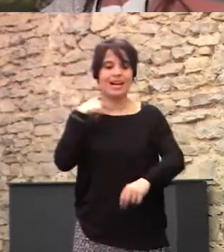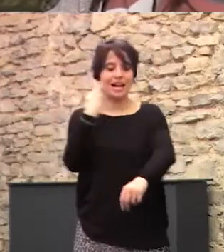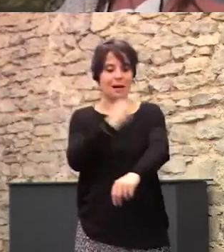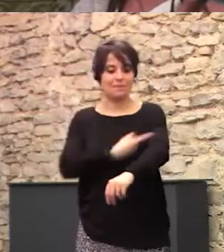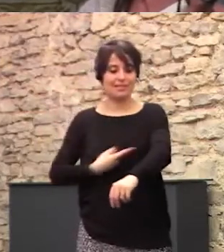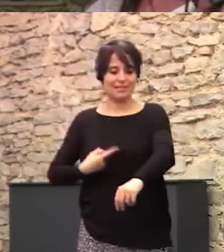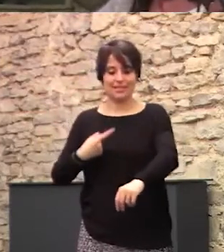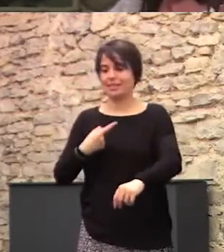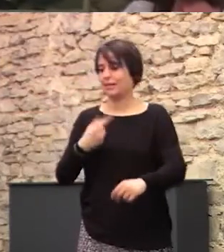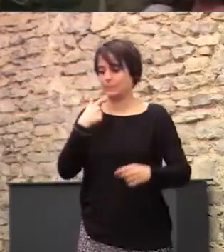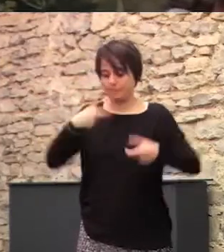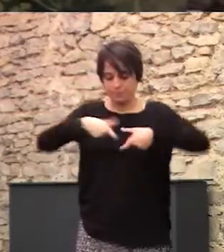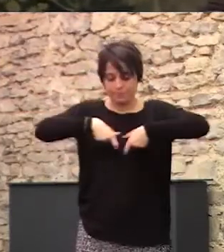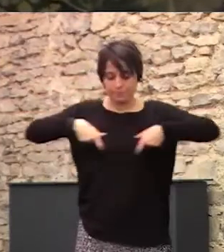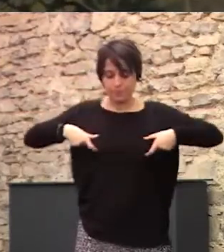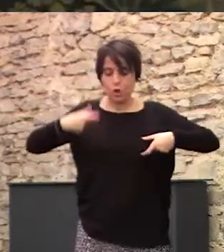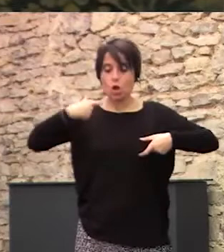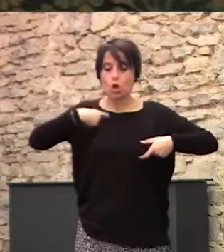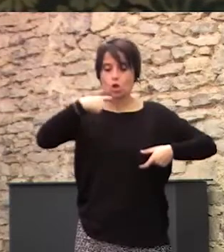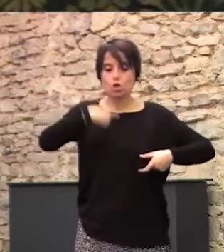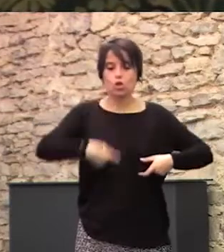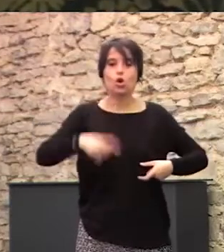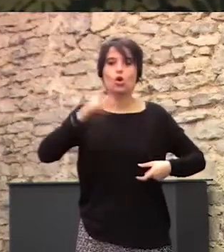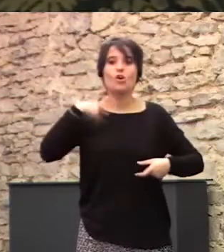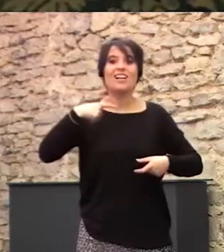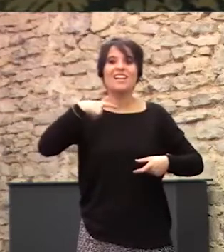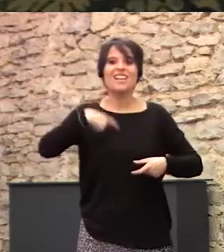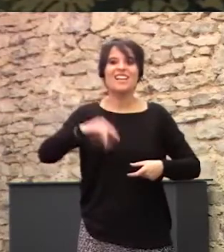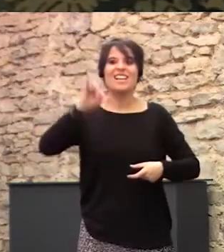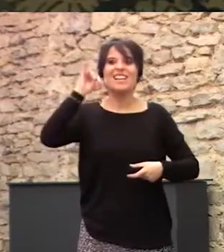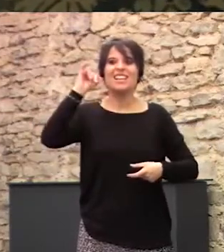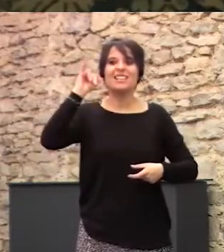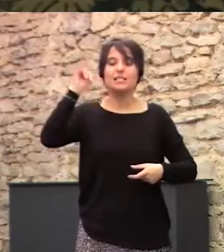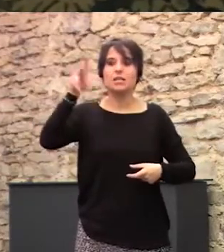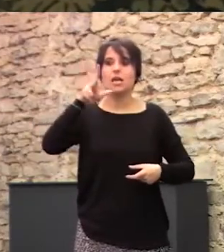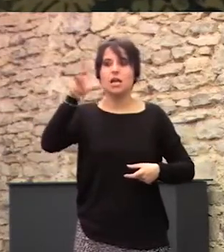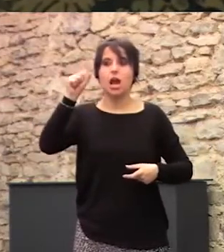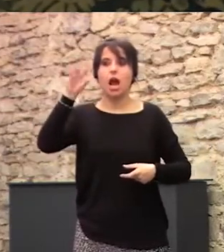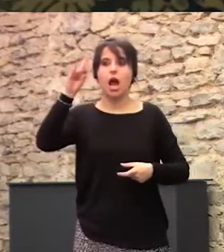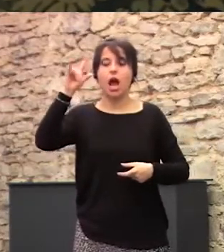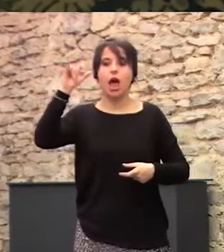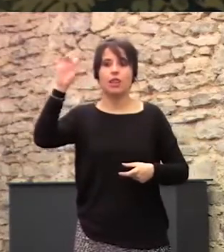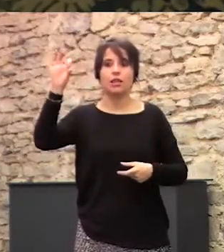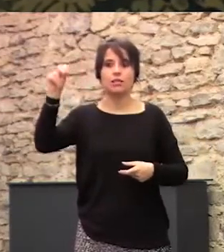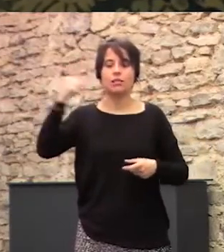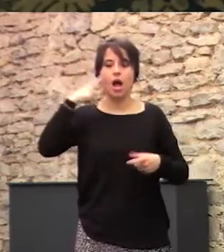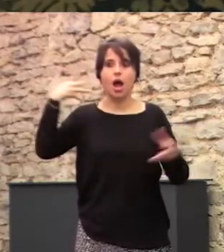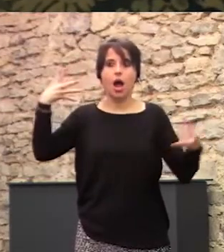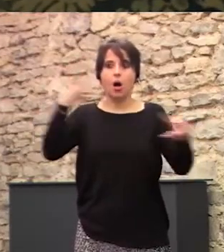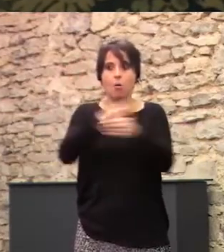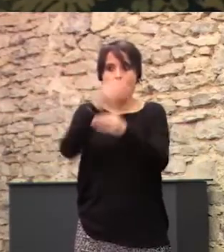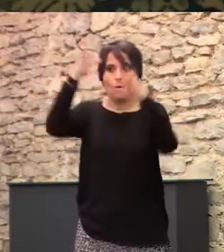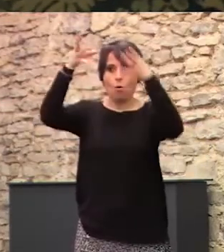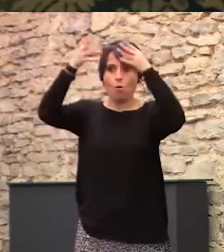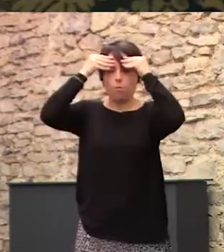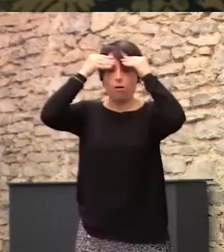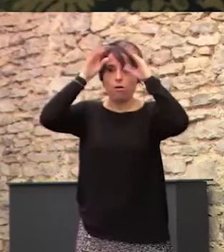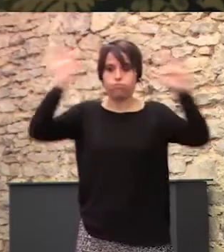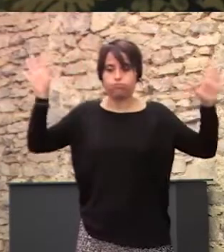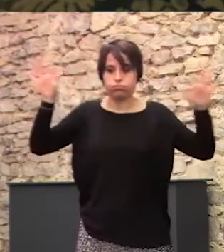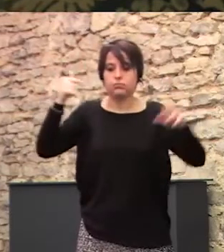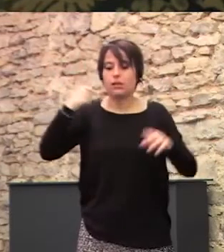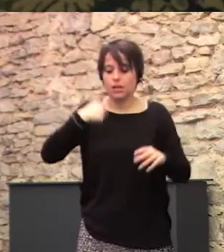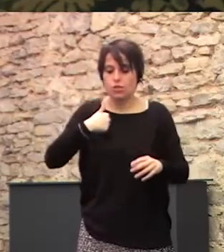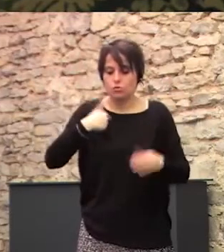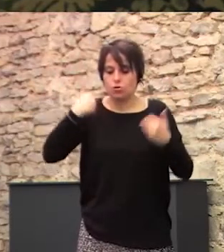camiseta donde pone soy jihadista, hubiera chocado a muchísima gente, ¿no? Sí, y sin embargo, pues yo me